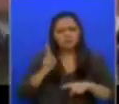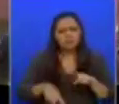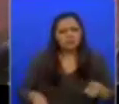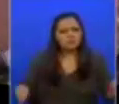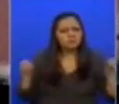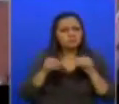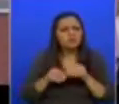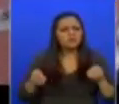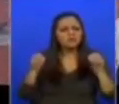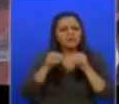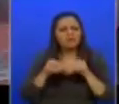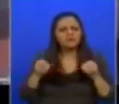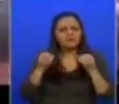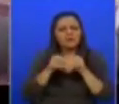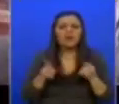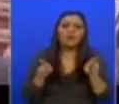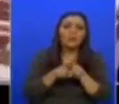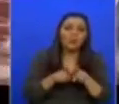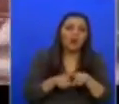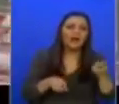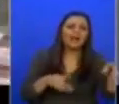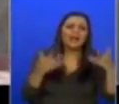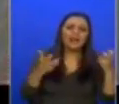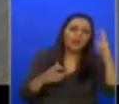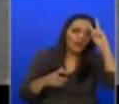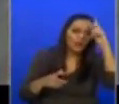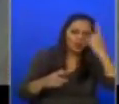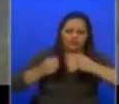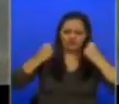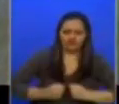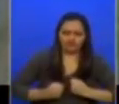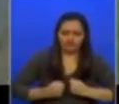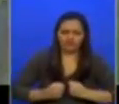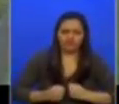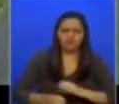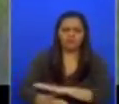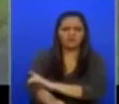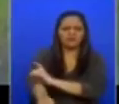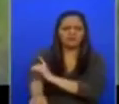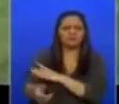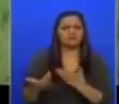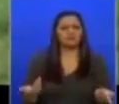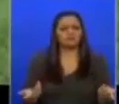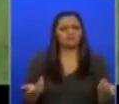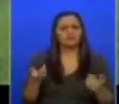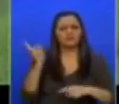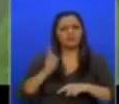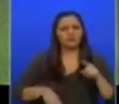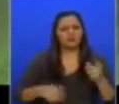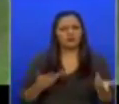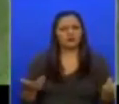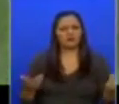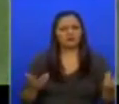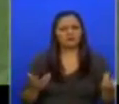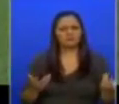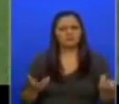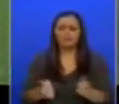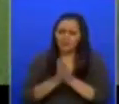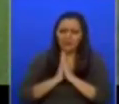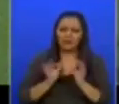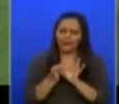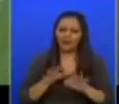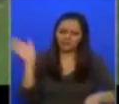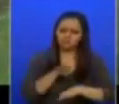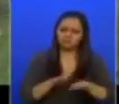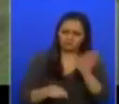someternos a los deseos equivocados en este caso de cada uno. No hay que rellenar,